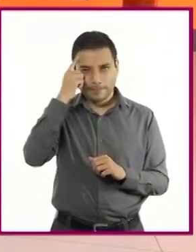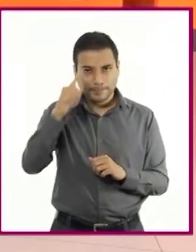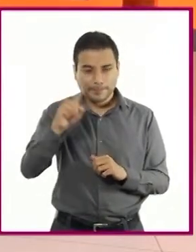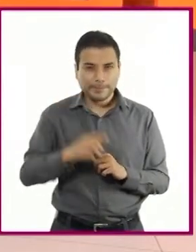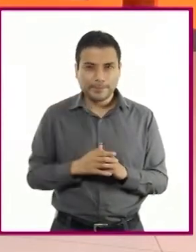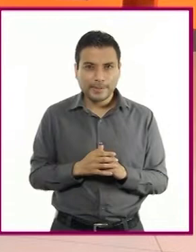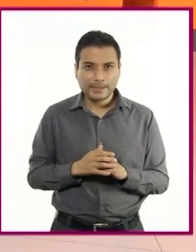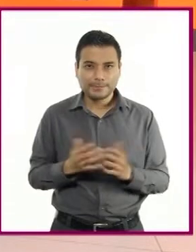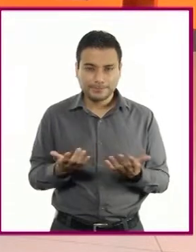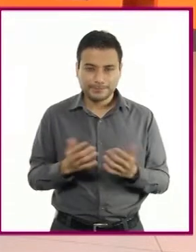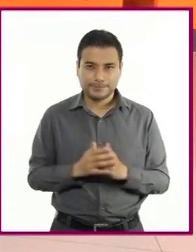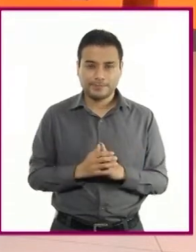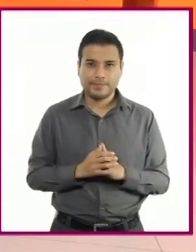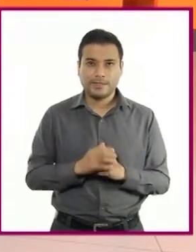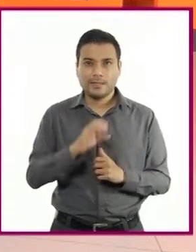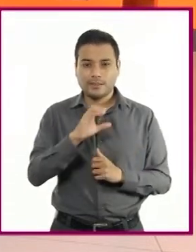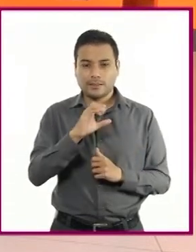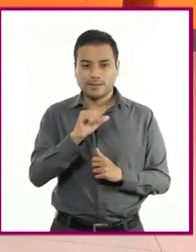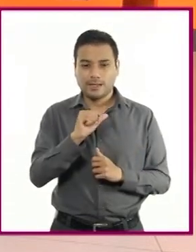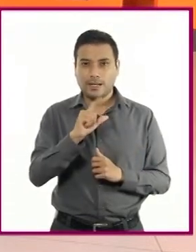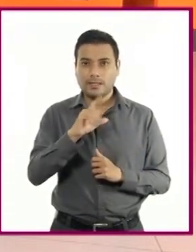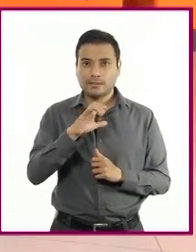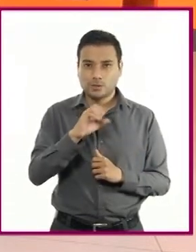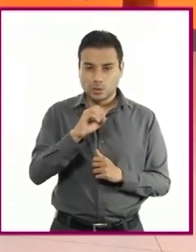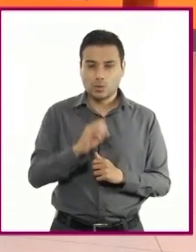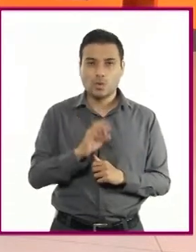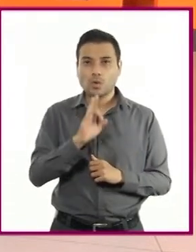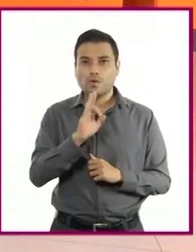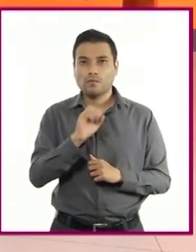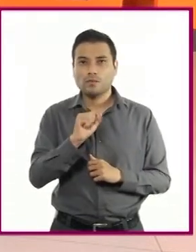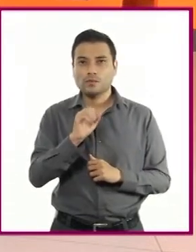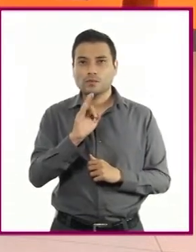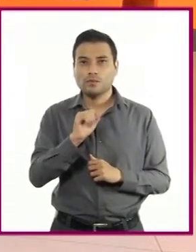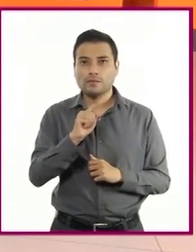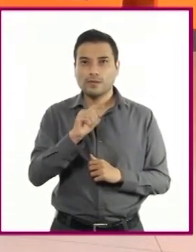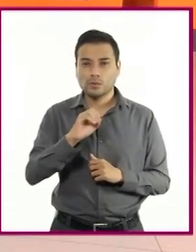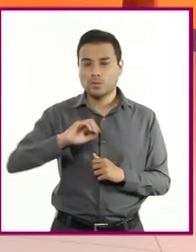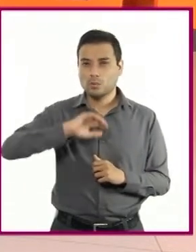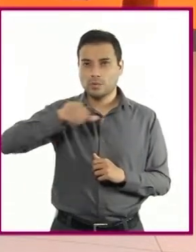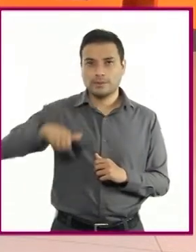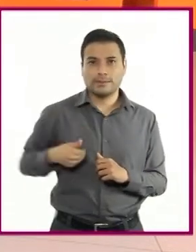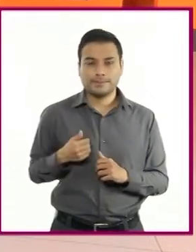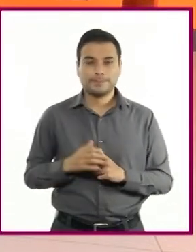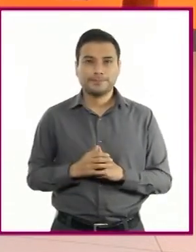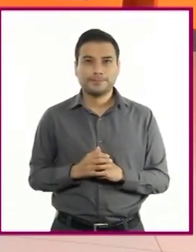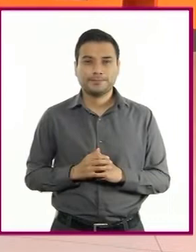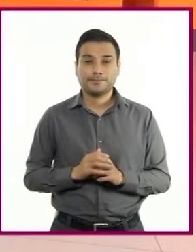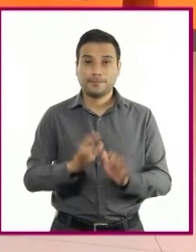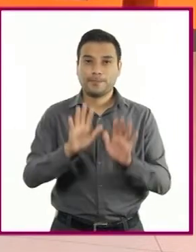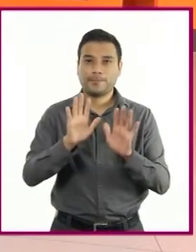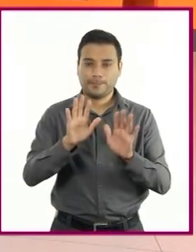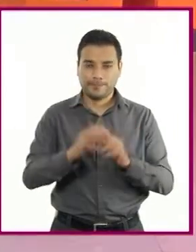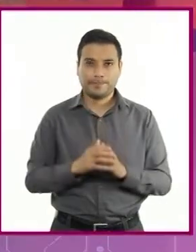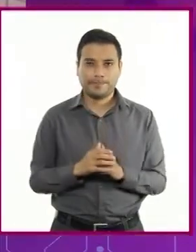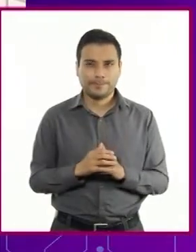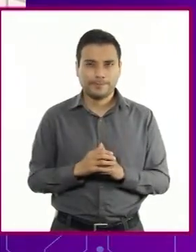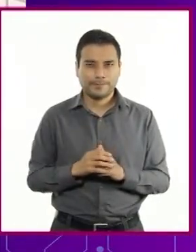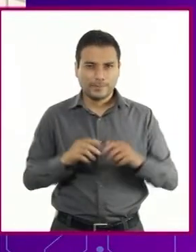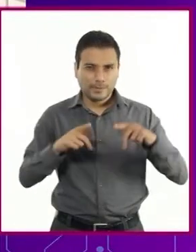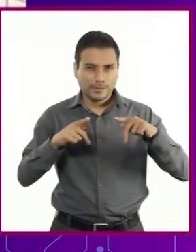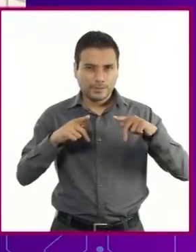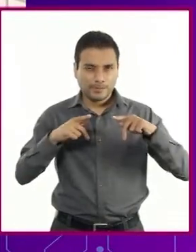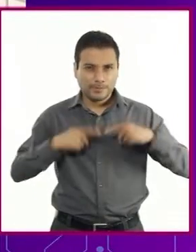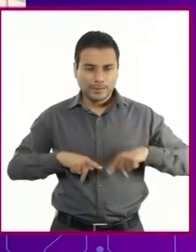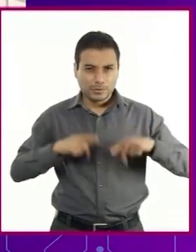metabólico, controlando el calcio y fosfato en el organismo. Pero no es solo el ser humano el que presenta